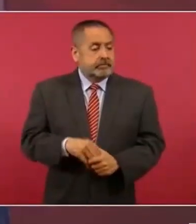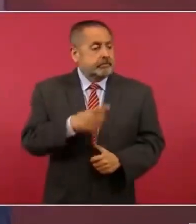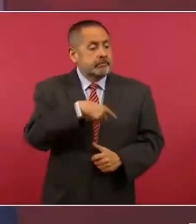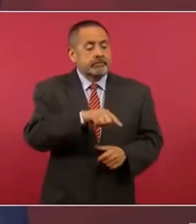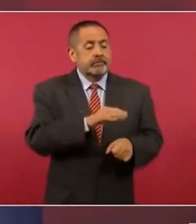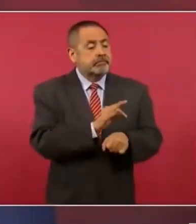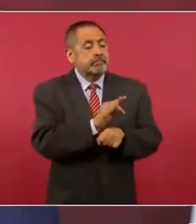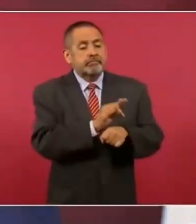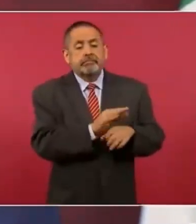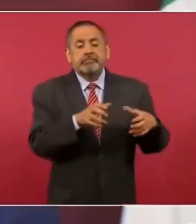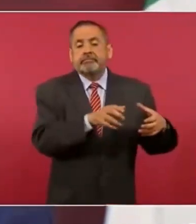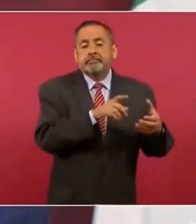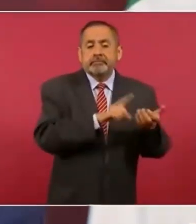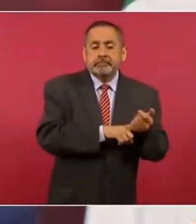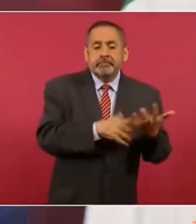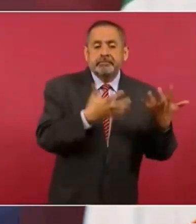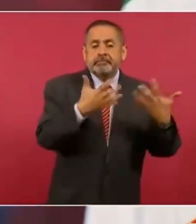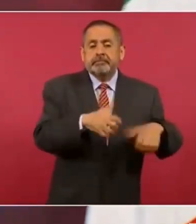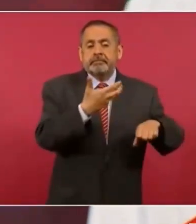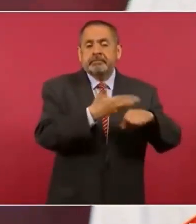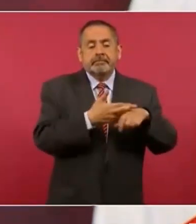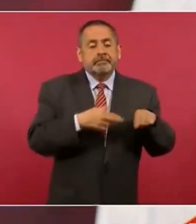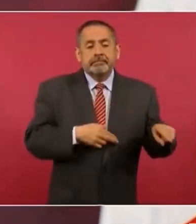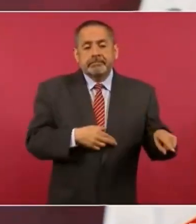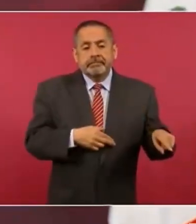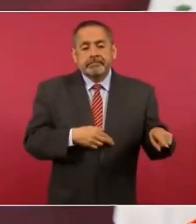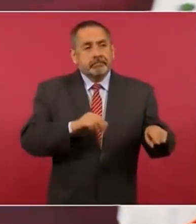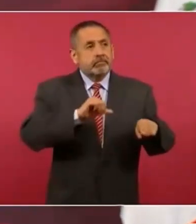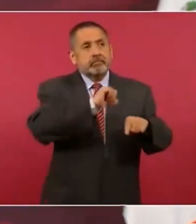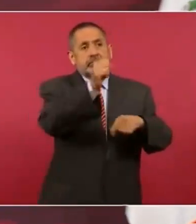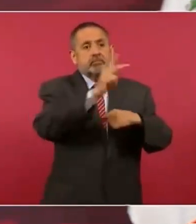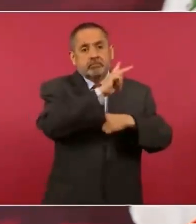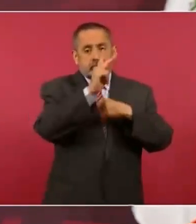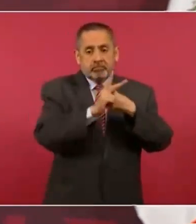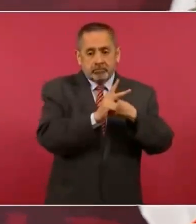defendiendo empresas extranjeras